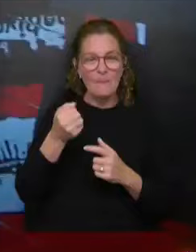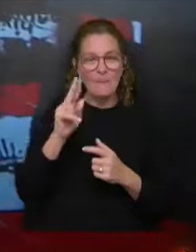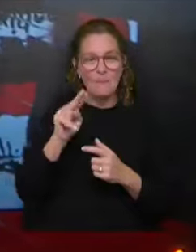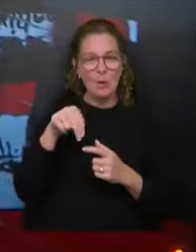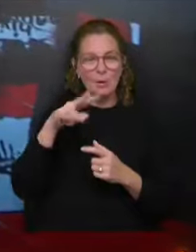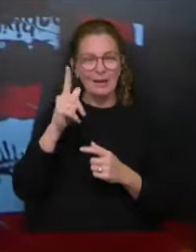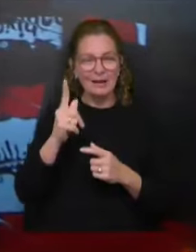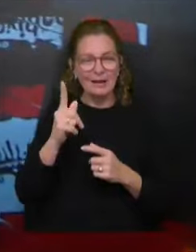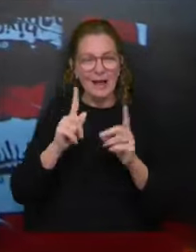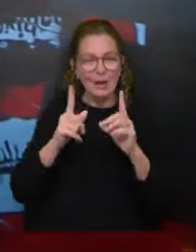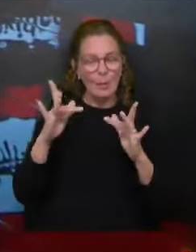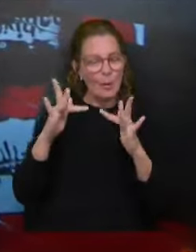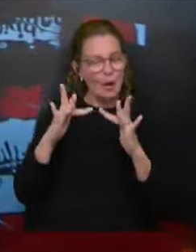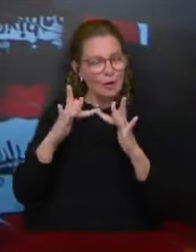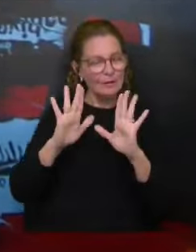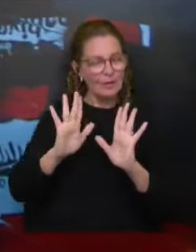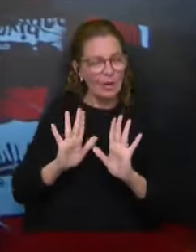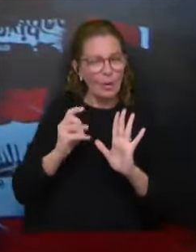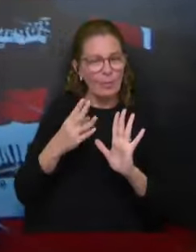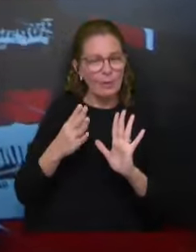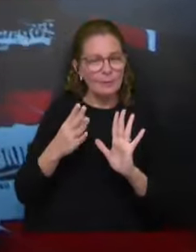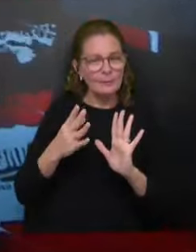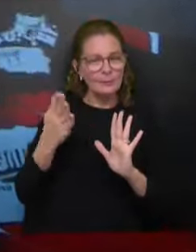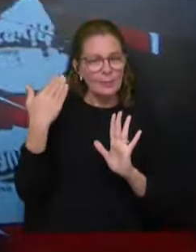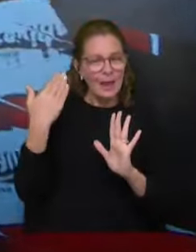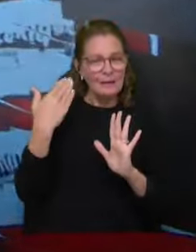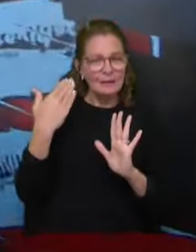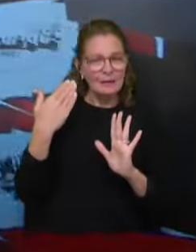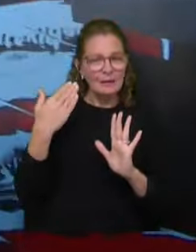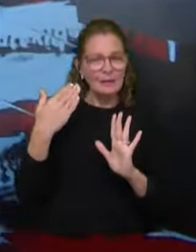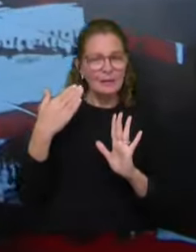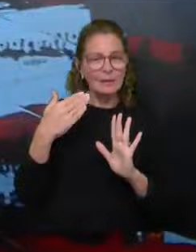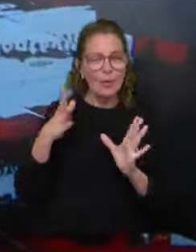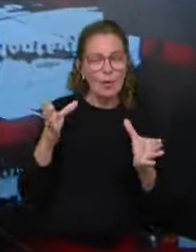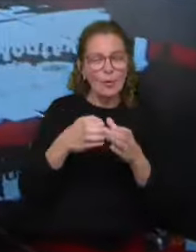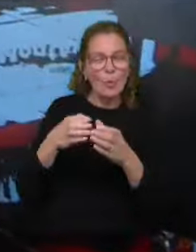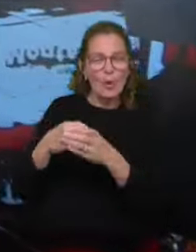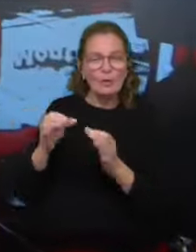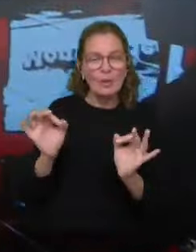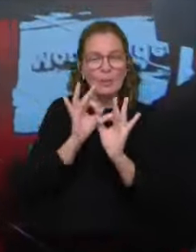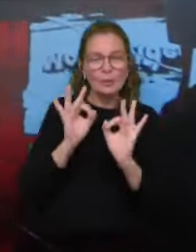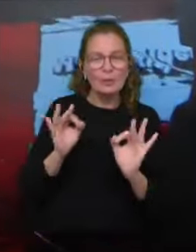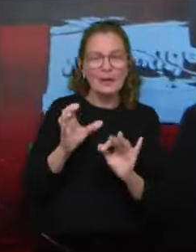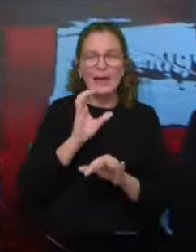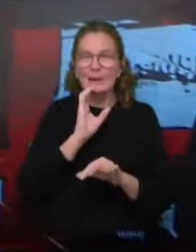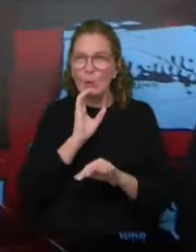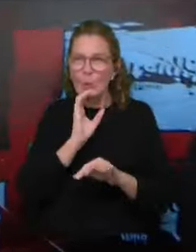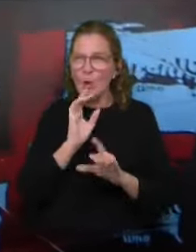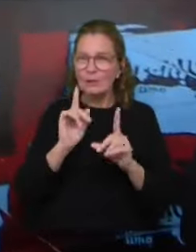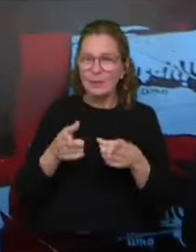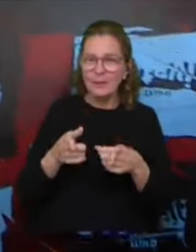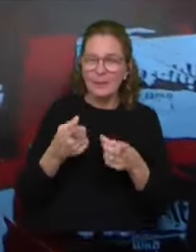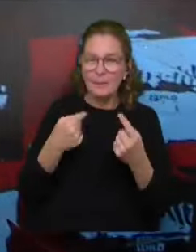mí tiene unos puntos de conexión con horror punk también, con los de Moore, por ejemplo, bandas que de alguna manera usan el humor. Pero